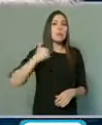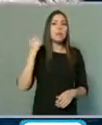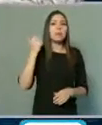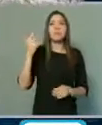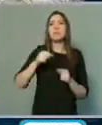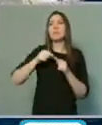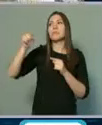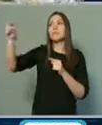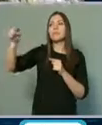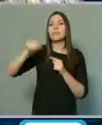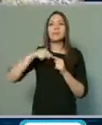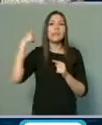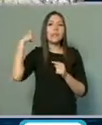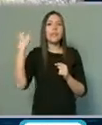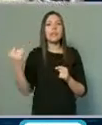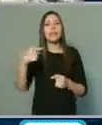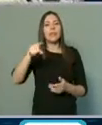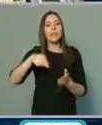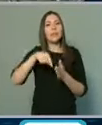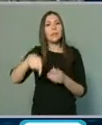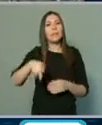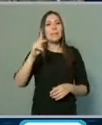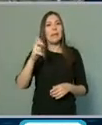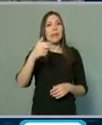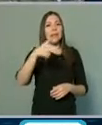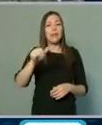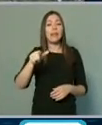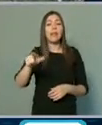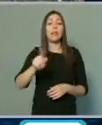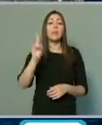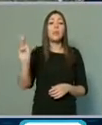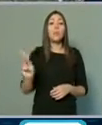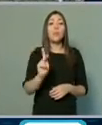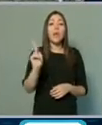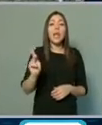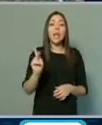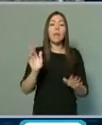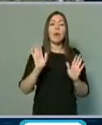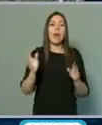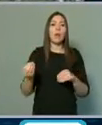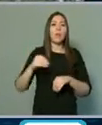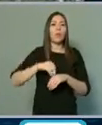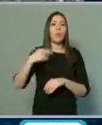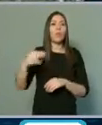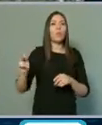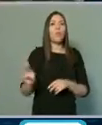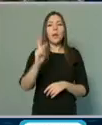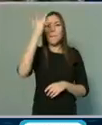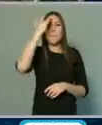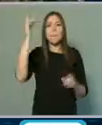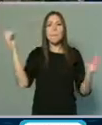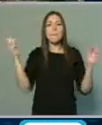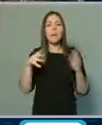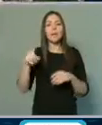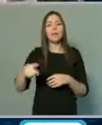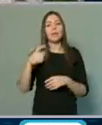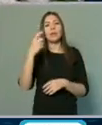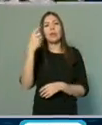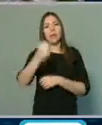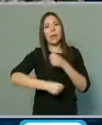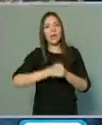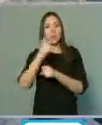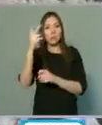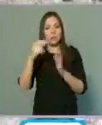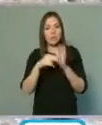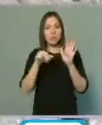Es un pueblito mágico desde 2006, entonces, aparte de esta peña que mira hacia el pueblo, realmente es hermoso estar caminando en las